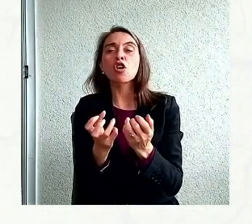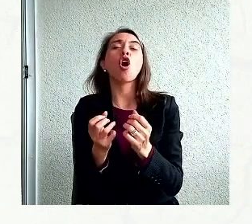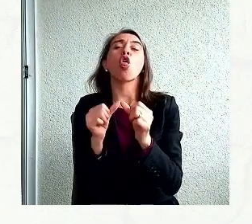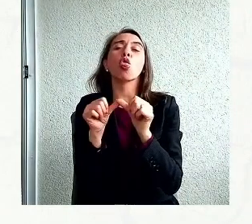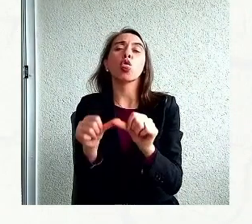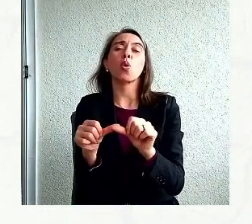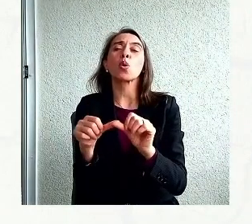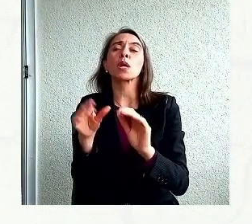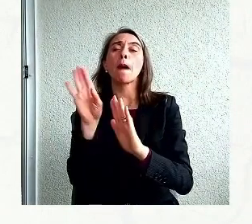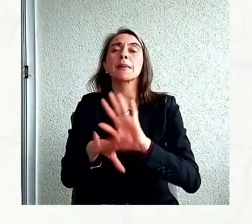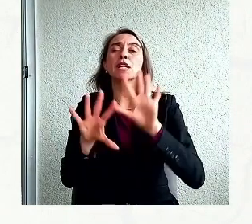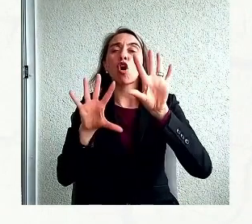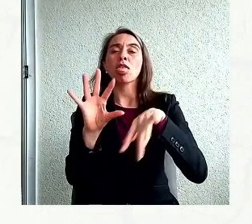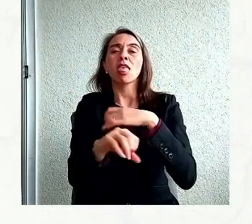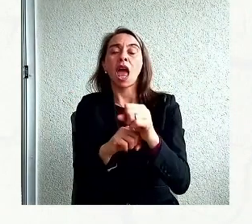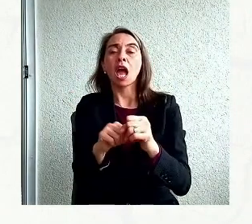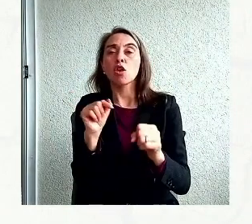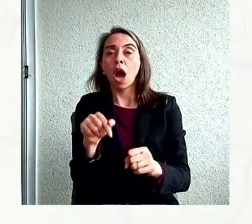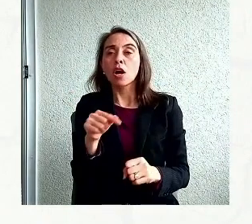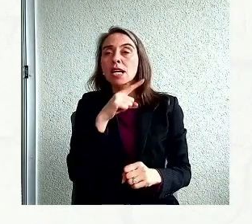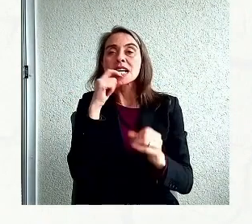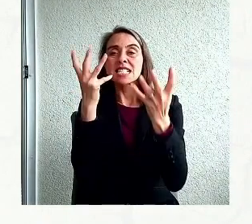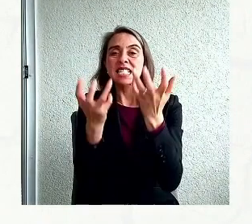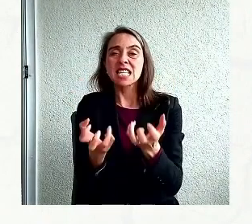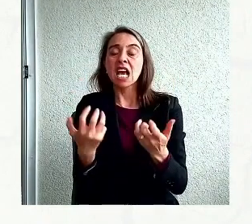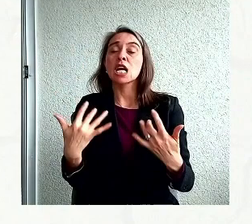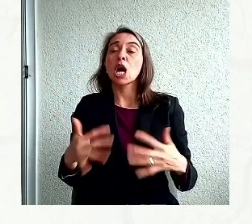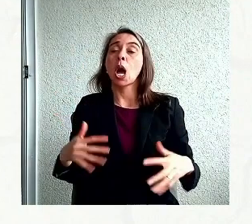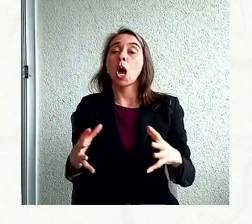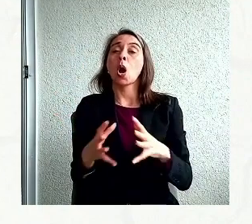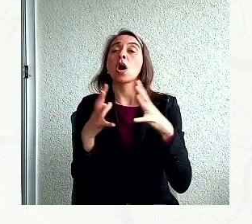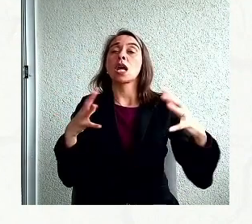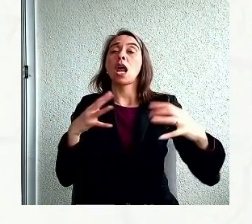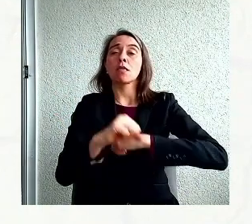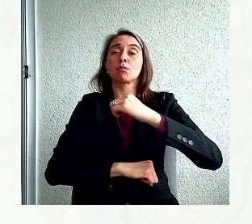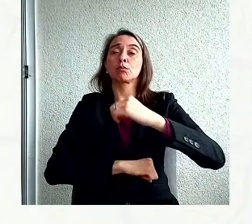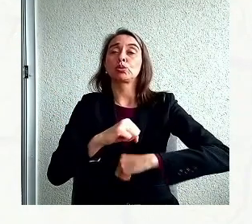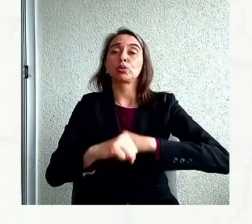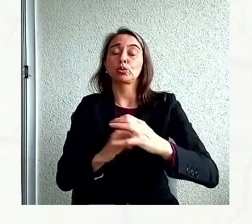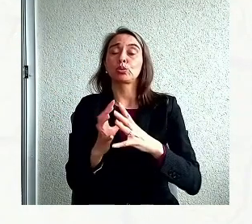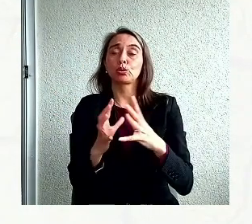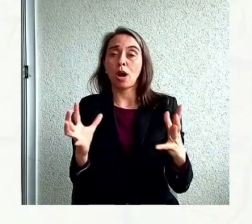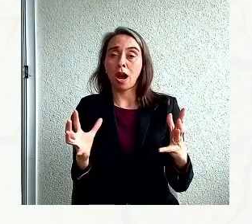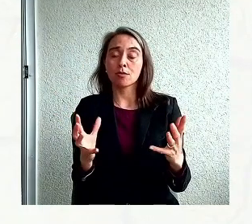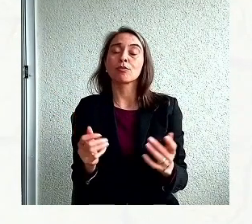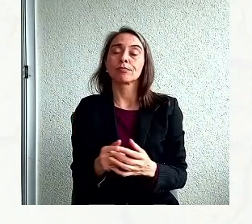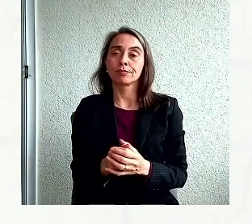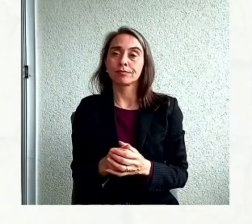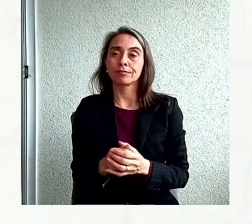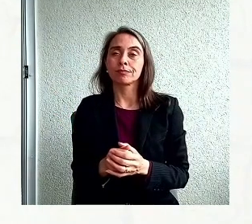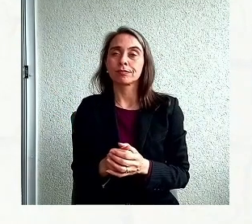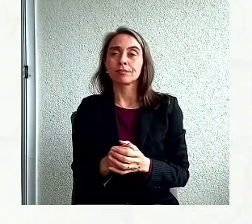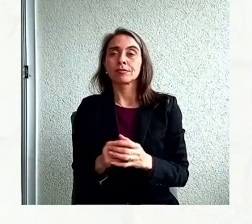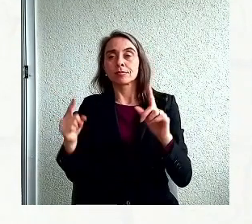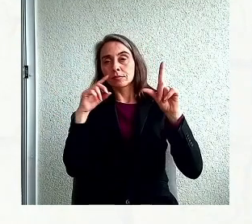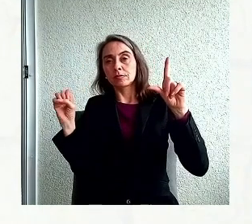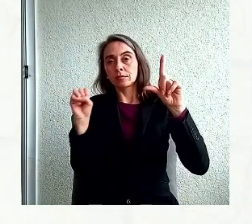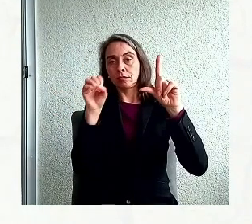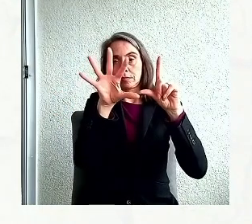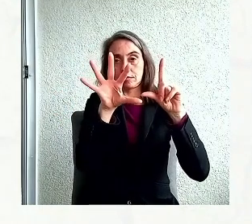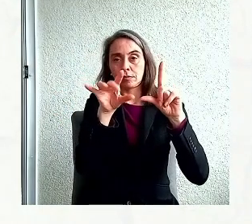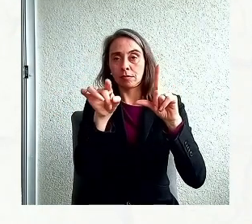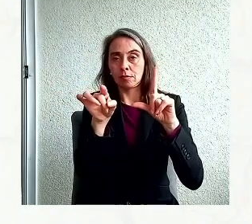próxima transparencia vemos las preguntas que nos estamos haciendo nosotros justamente para tratar de explicar esta relación que existe o que podría existir entre la